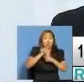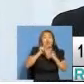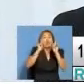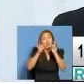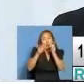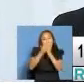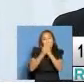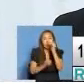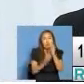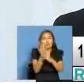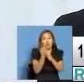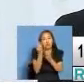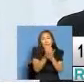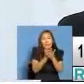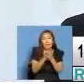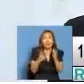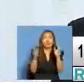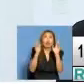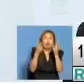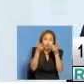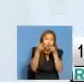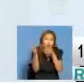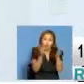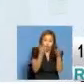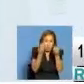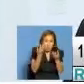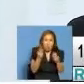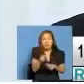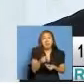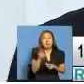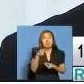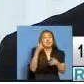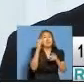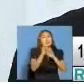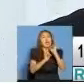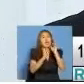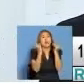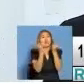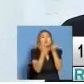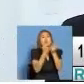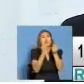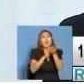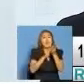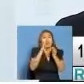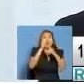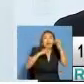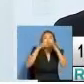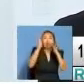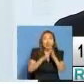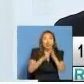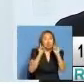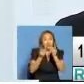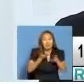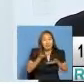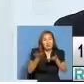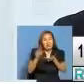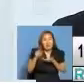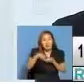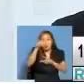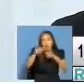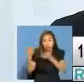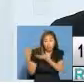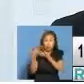y que esperamos salga muy bien, ¿no?, este encuentro. Se ha hablado, por ejemplo, de la infraestructura, pero también se ha hablado de los servicios, de gente de Naciones.